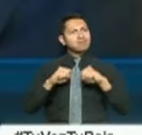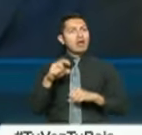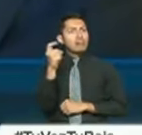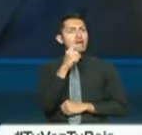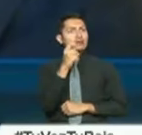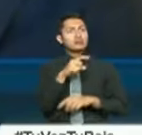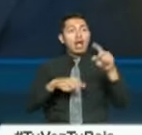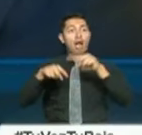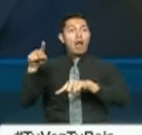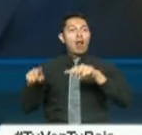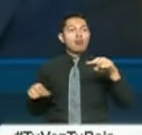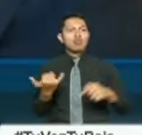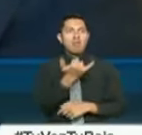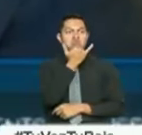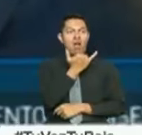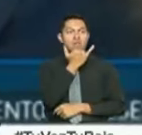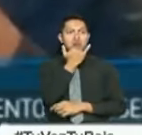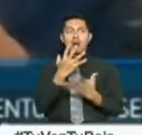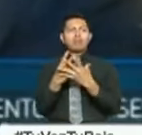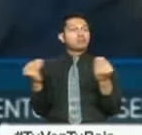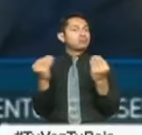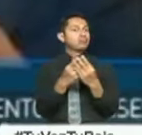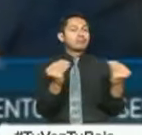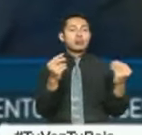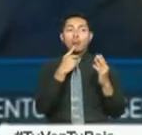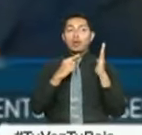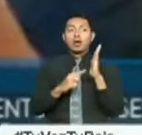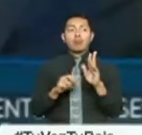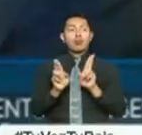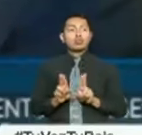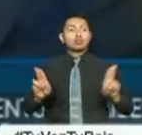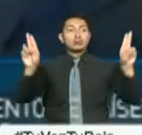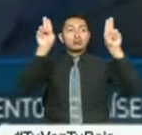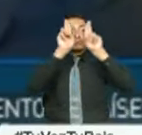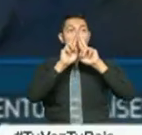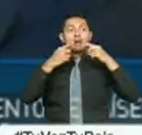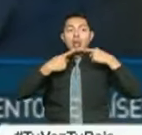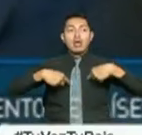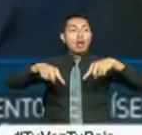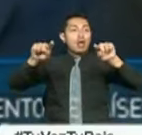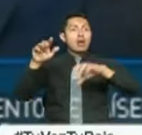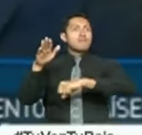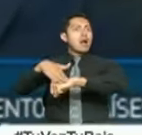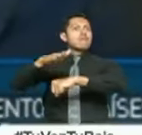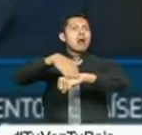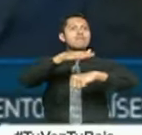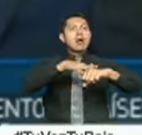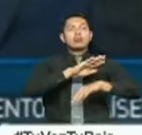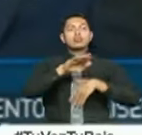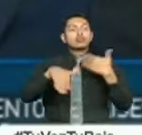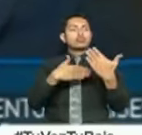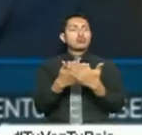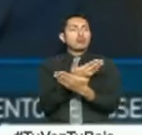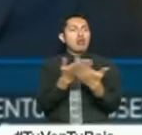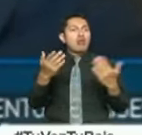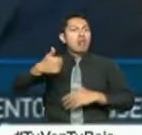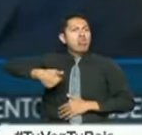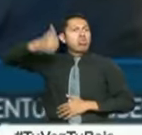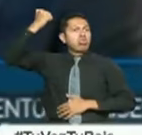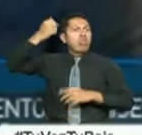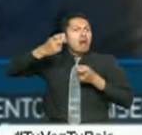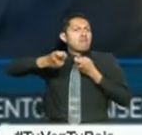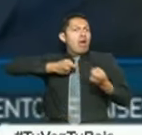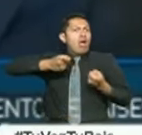seguir. En primer lugar, la reforma del sistema de Naciones Unidas, la declaración tiene que insistir en que no podemos vivir bajo esa dictadura del Consejo de